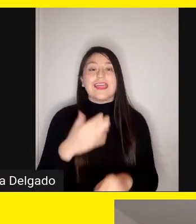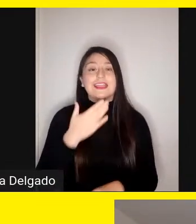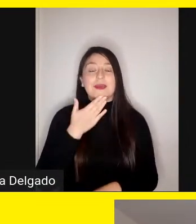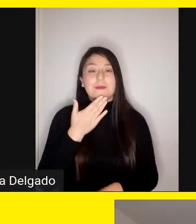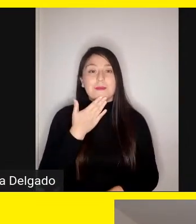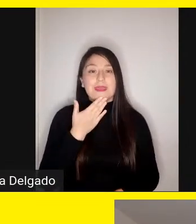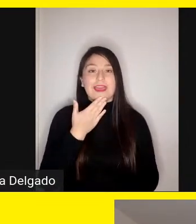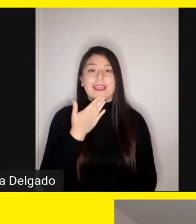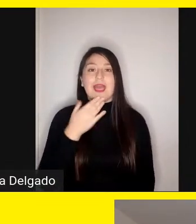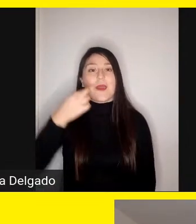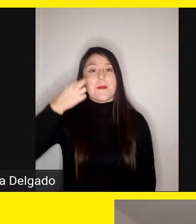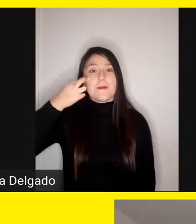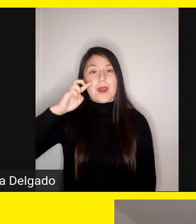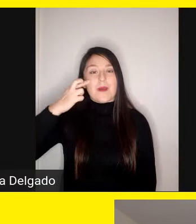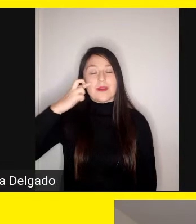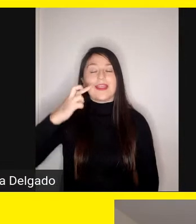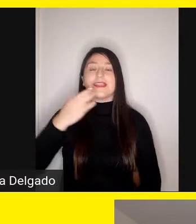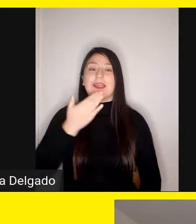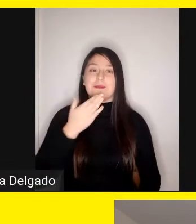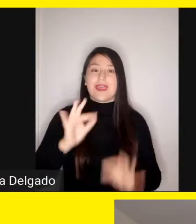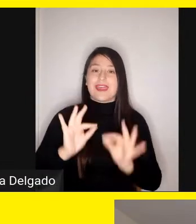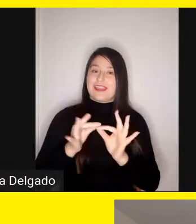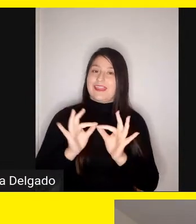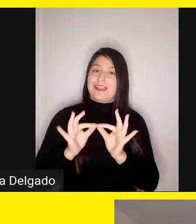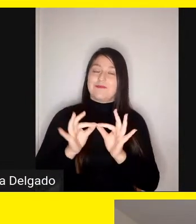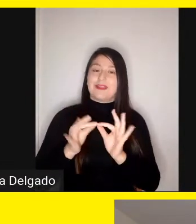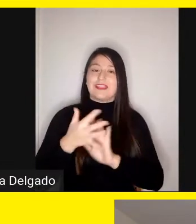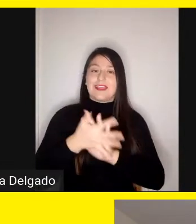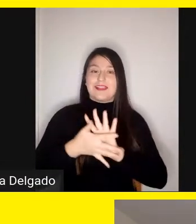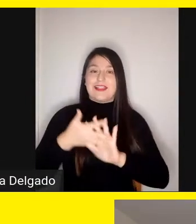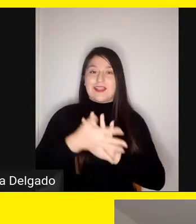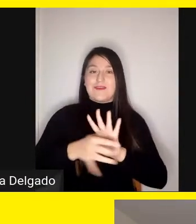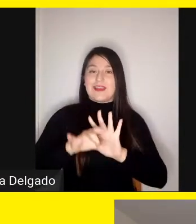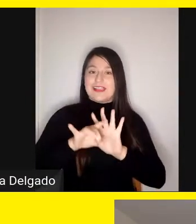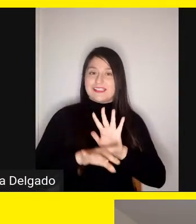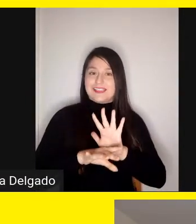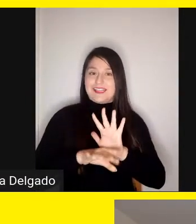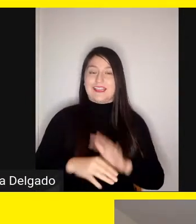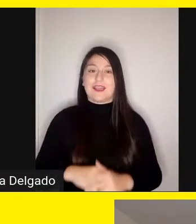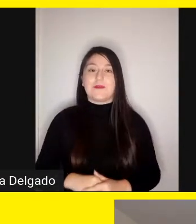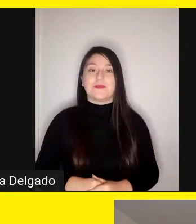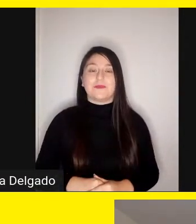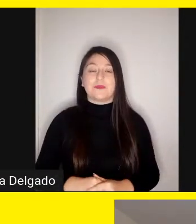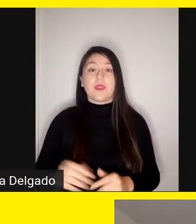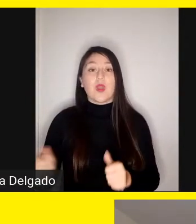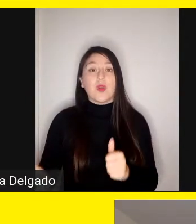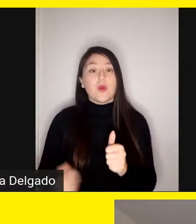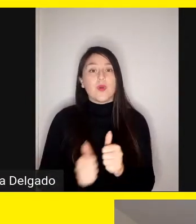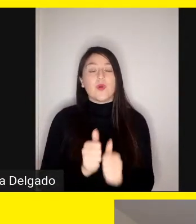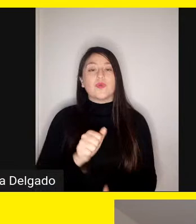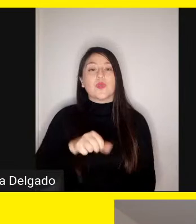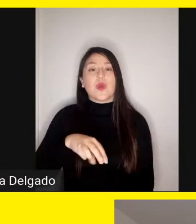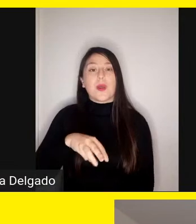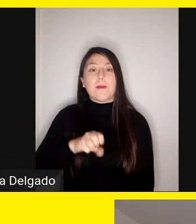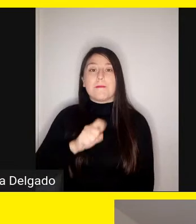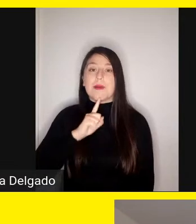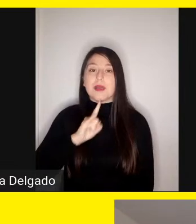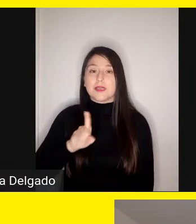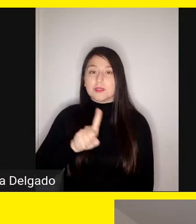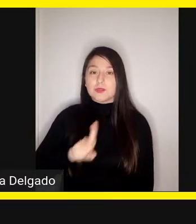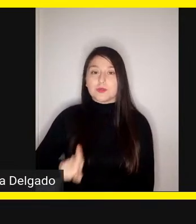también intérprete en lengua de señas chilena. Junto a Alejandra Matus tenemos a Aide